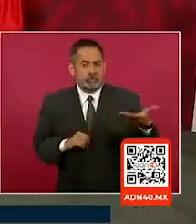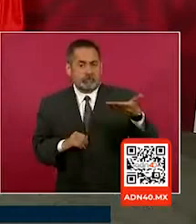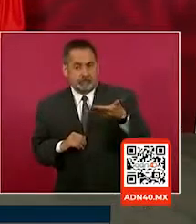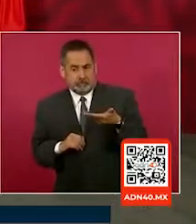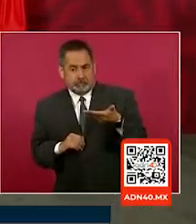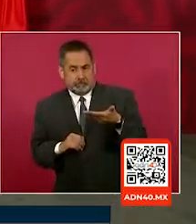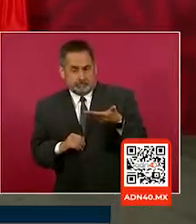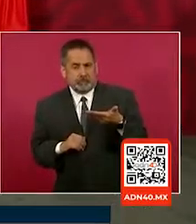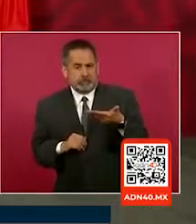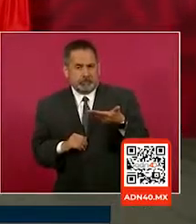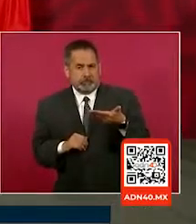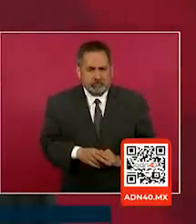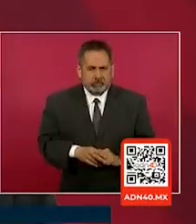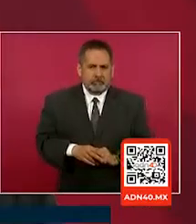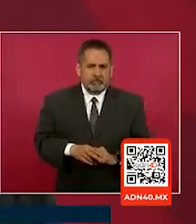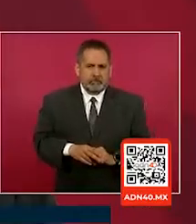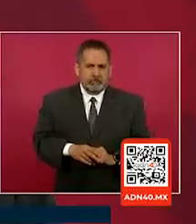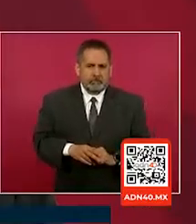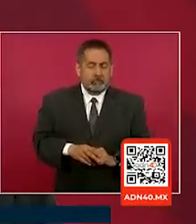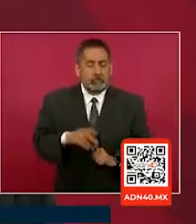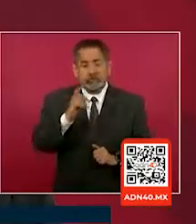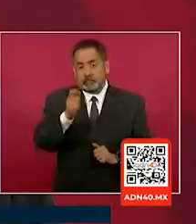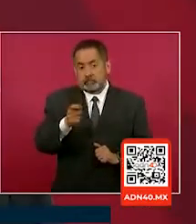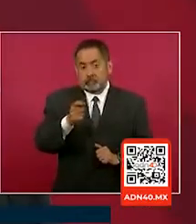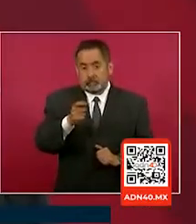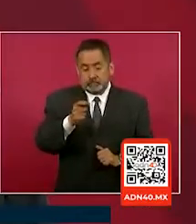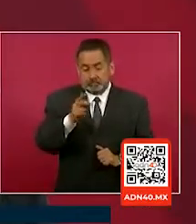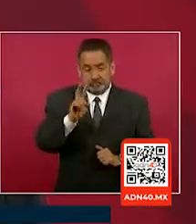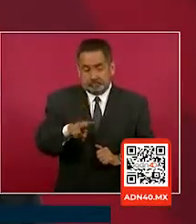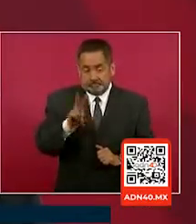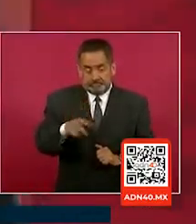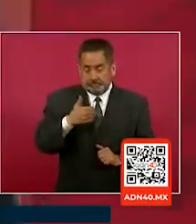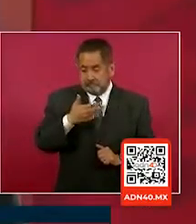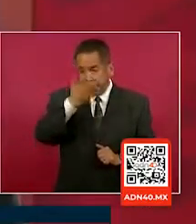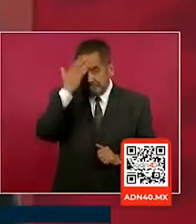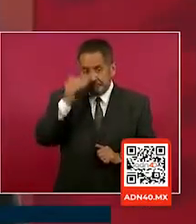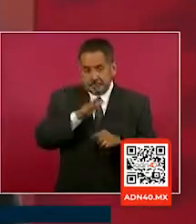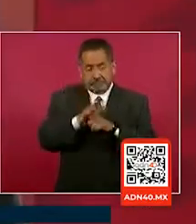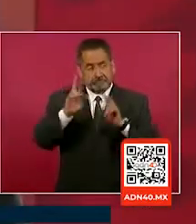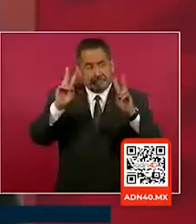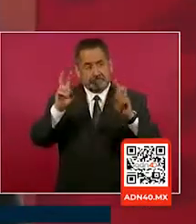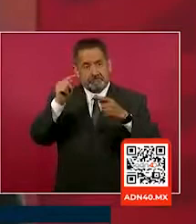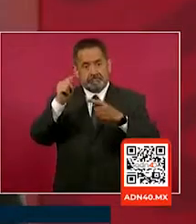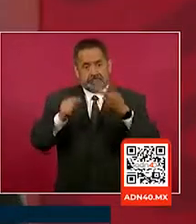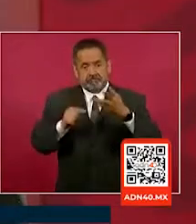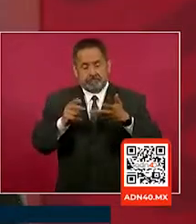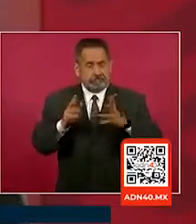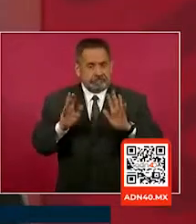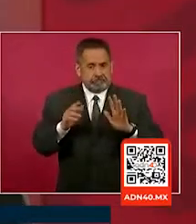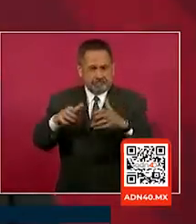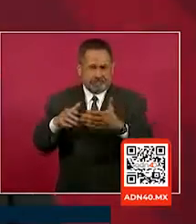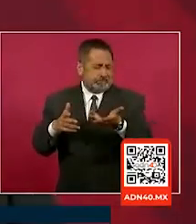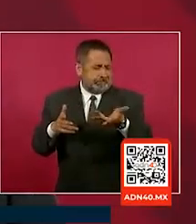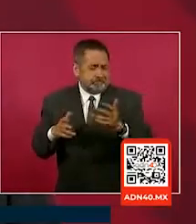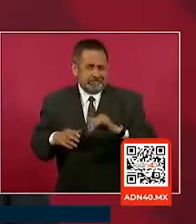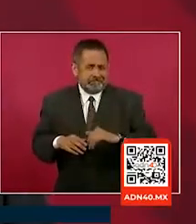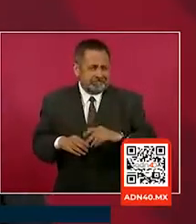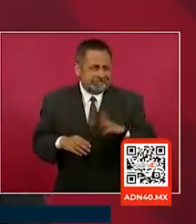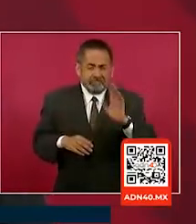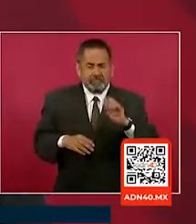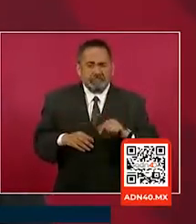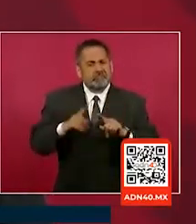ellos la llamada lo cierto es que no no sé cuál es el propósito hay